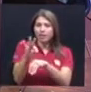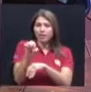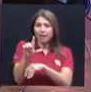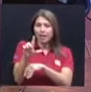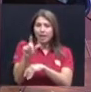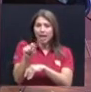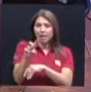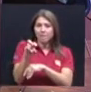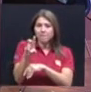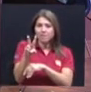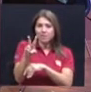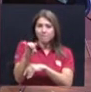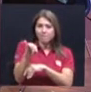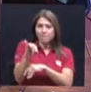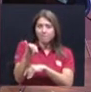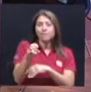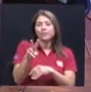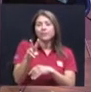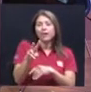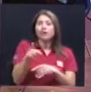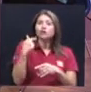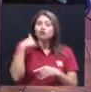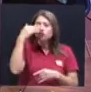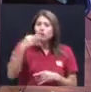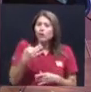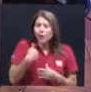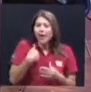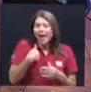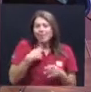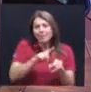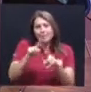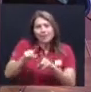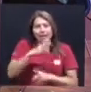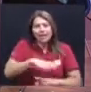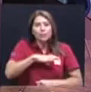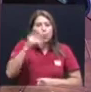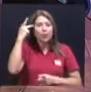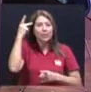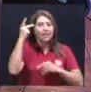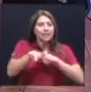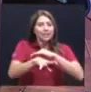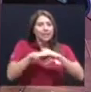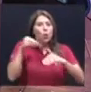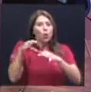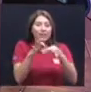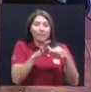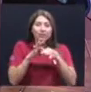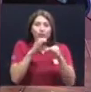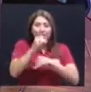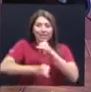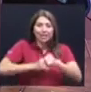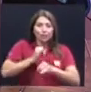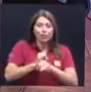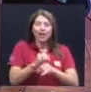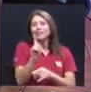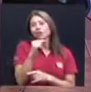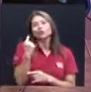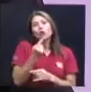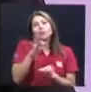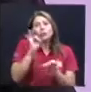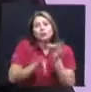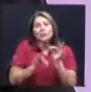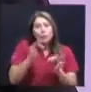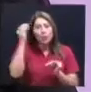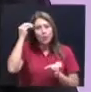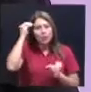que que me imagino hay valoraciones de política exterior y de relaciones internacionales que van más allá de una simple opinión